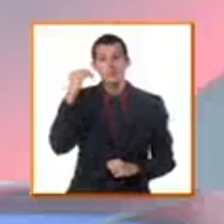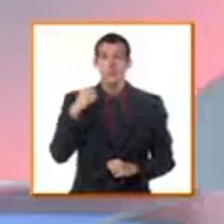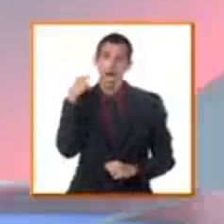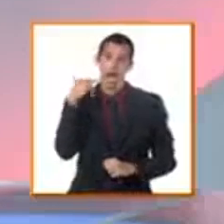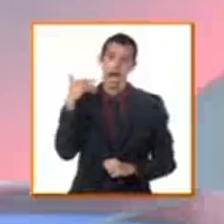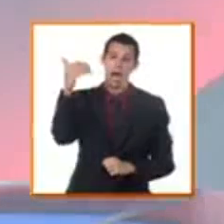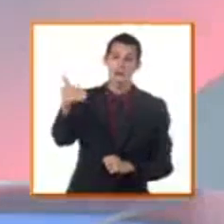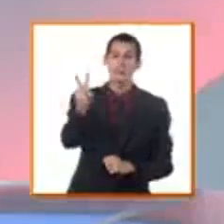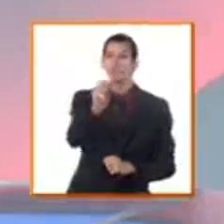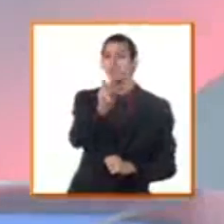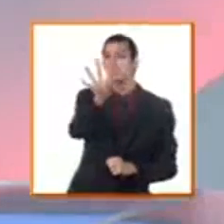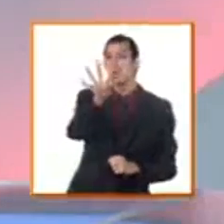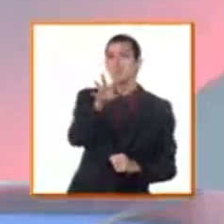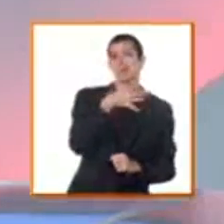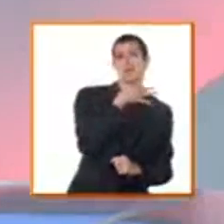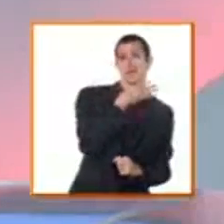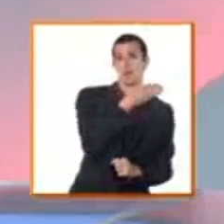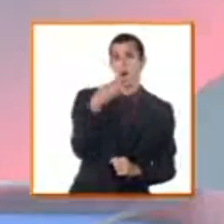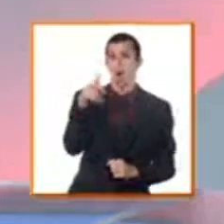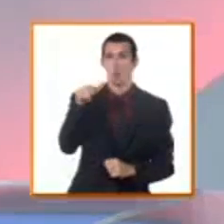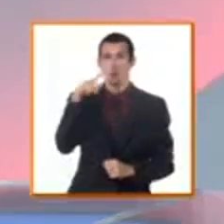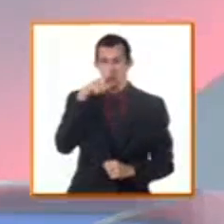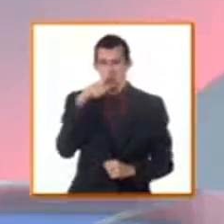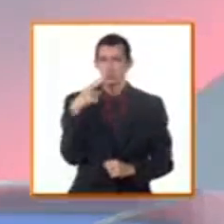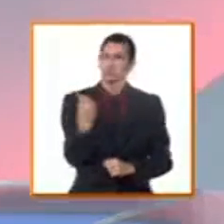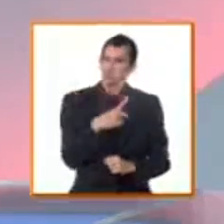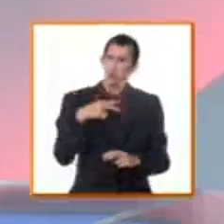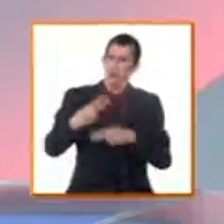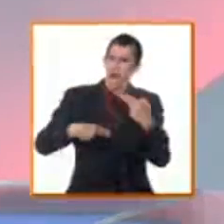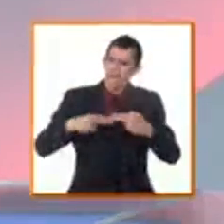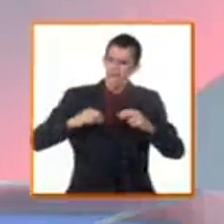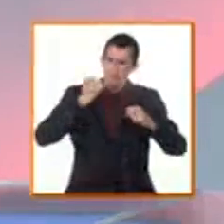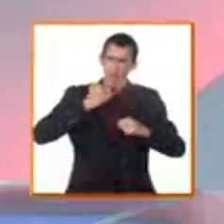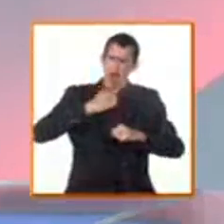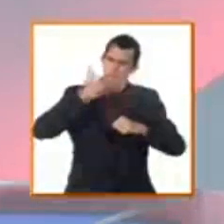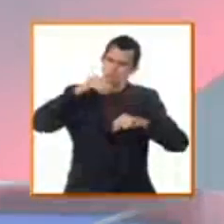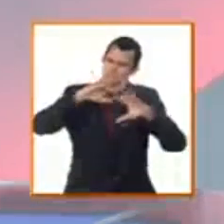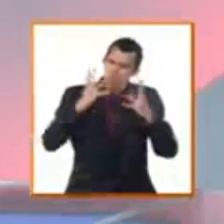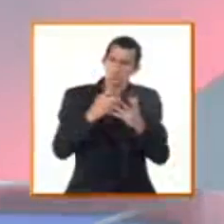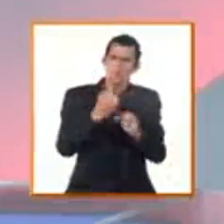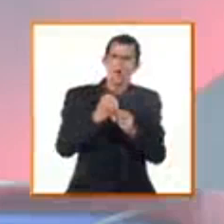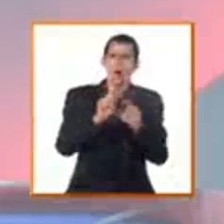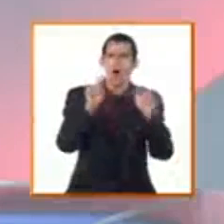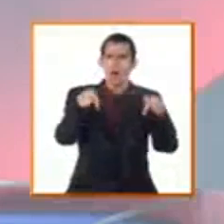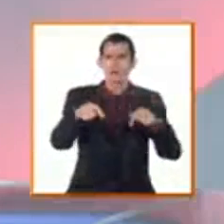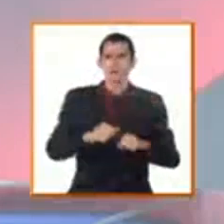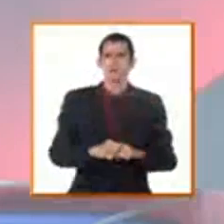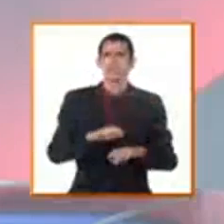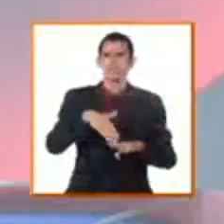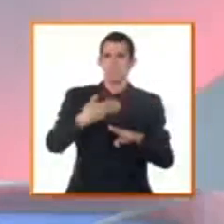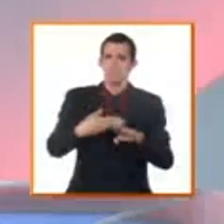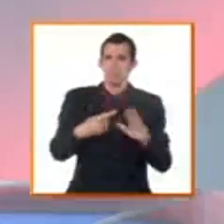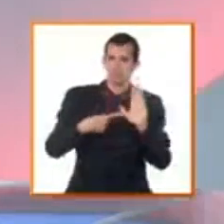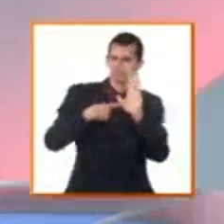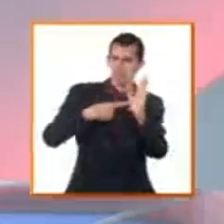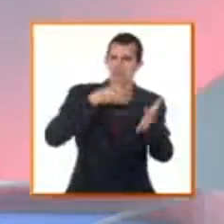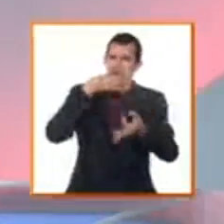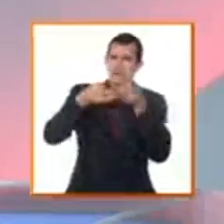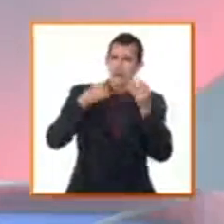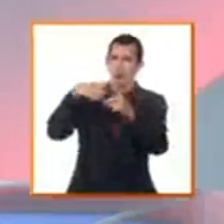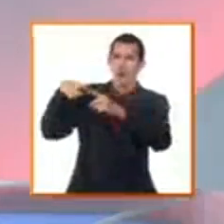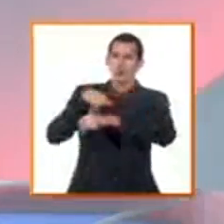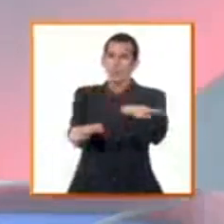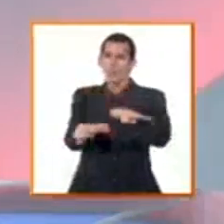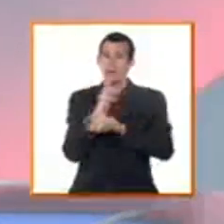serie de capítulos, lo cual demostraría al mundo entero de qué manera se trabaja en nuestra frontera y cuál es el nivel de seguridad. Me parece un elemento